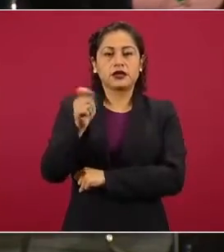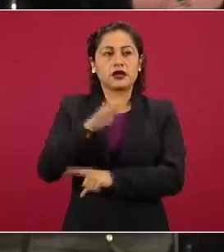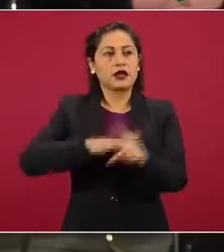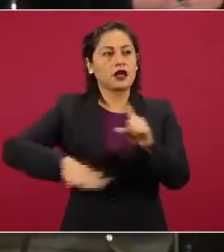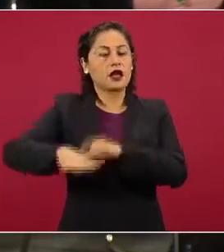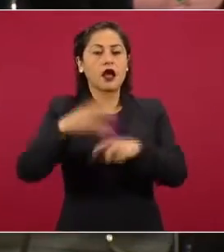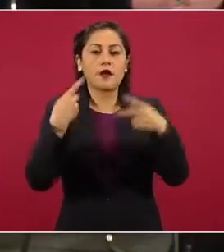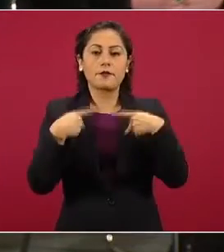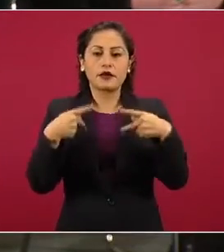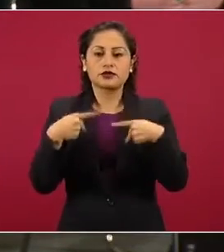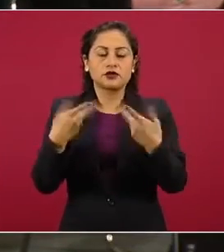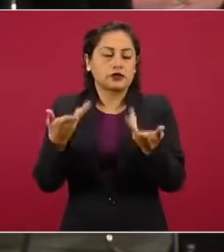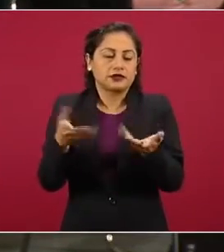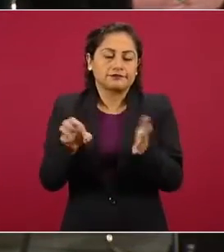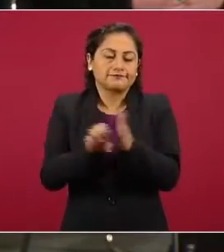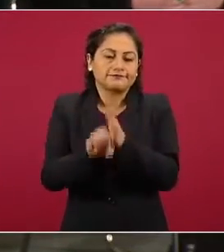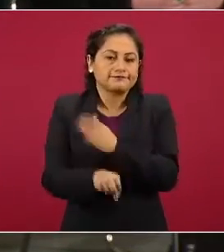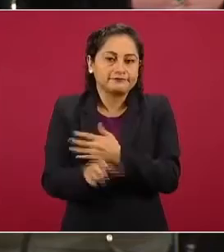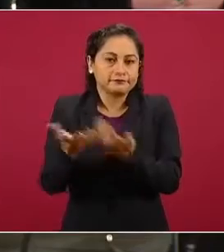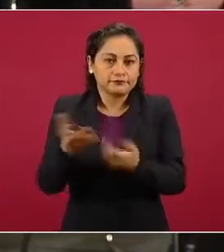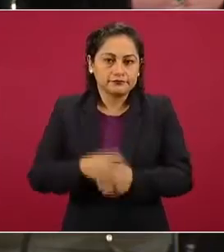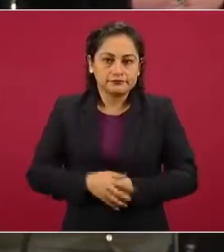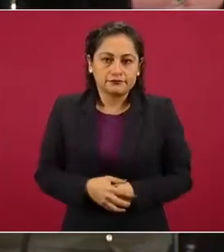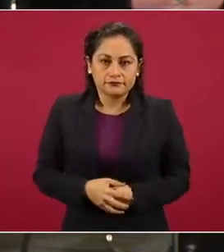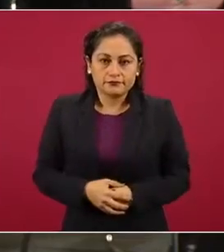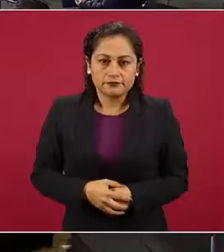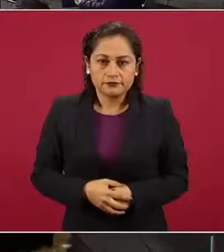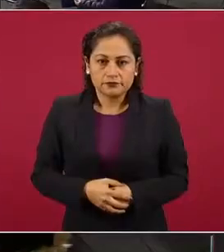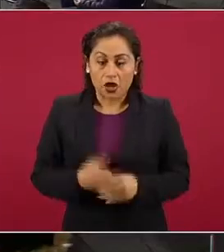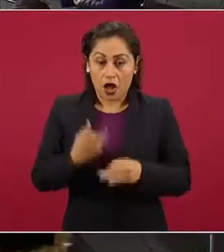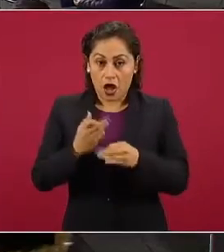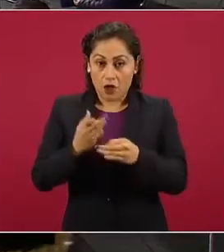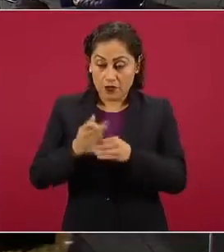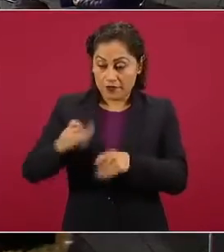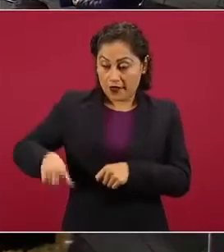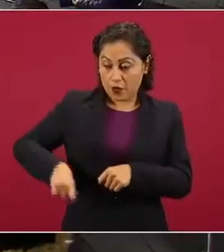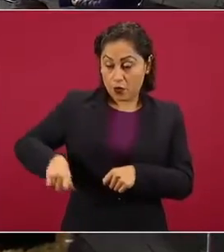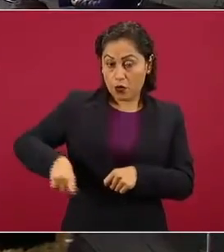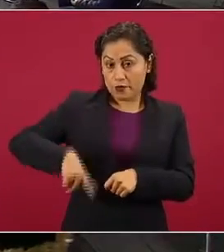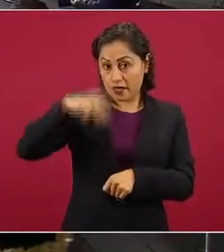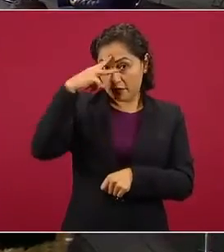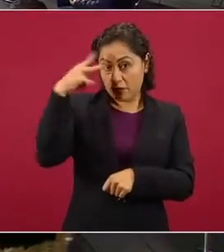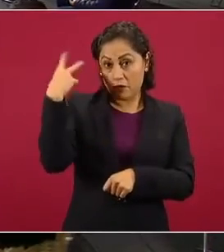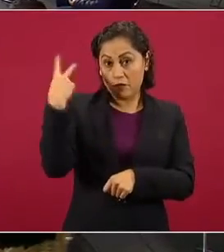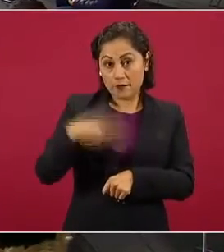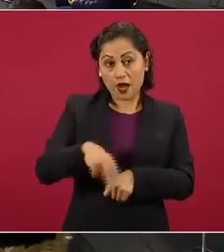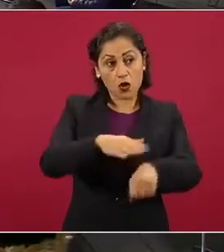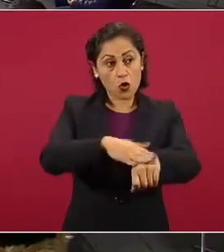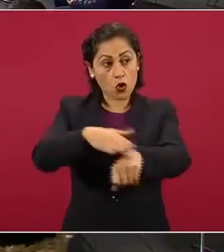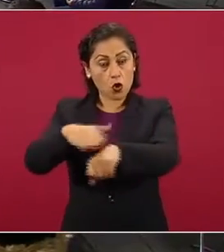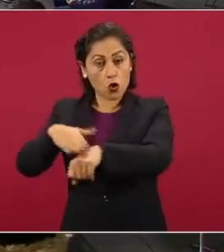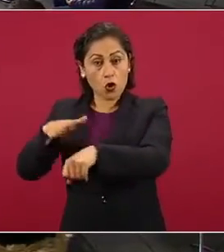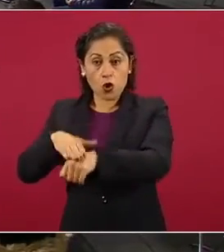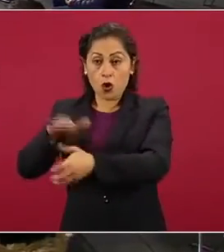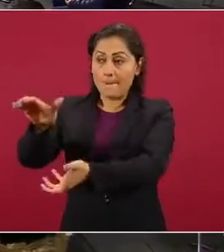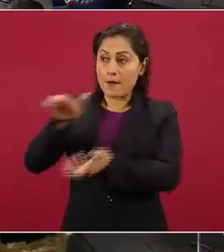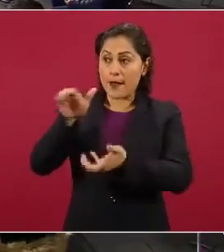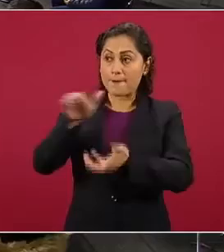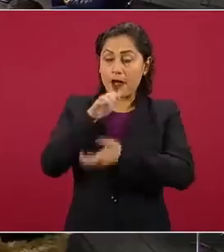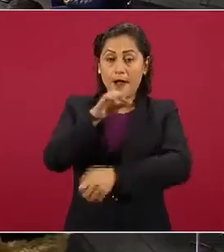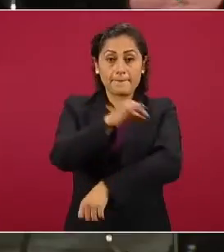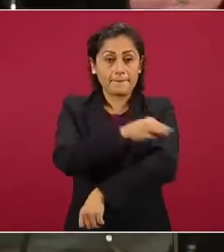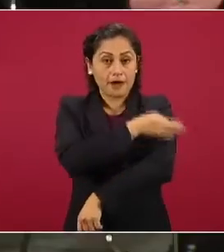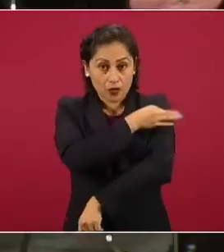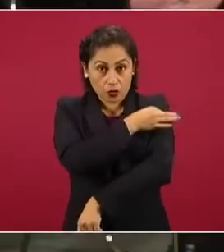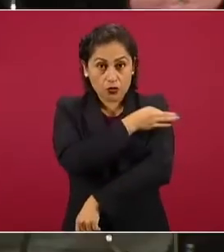llegue a casos de que, por ejemplo, los esfuerzos que está haciendo el Gobierno de México para lograr conseguir las vacunas, pues al final